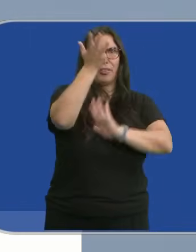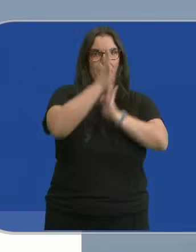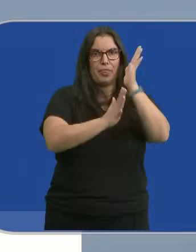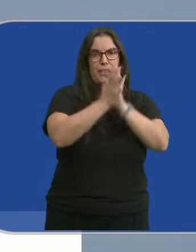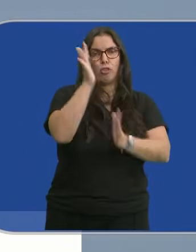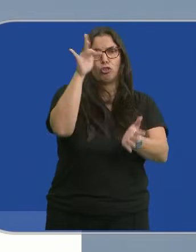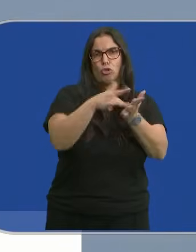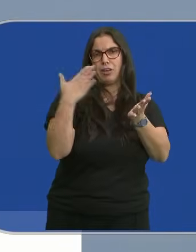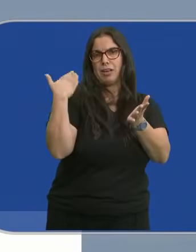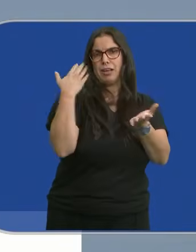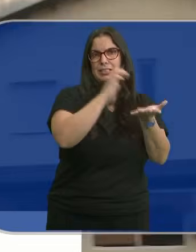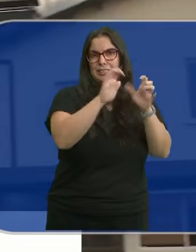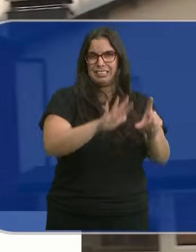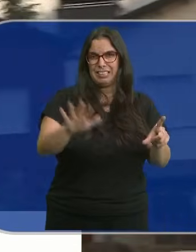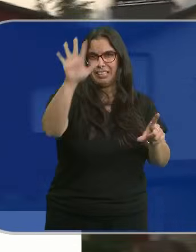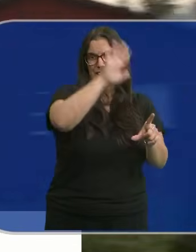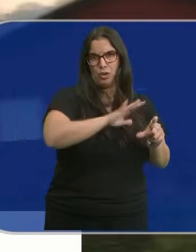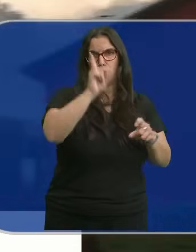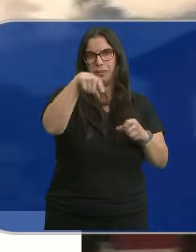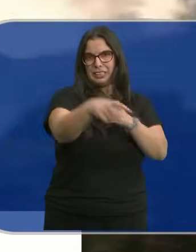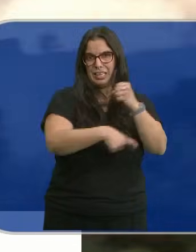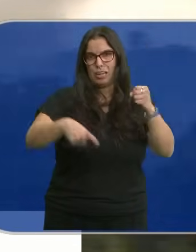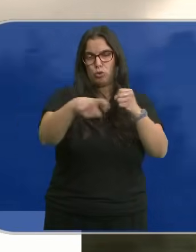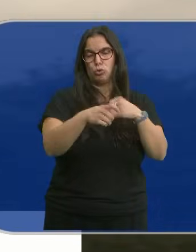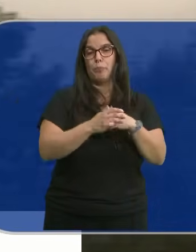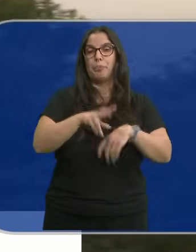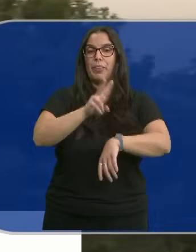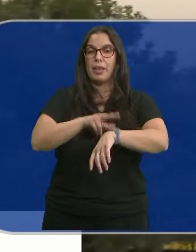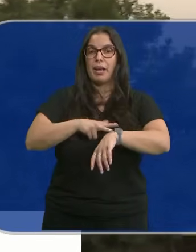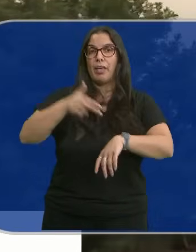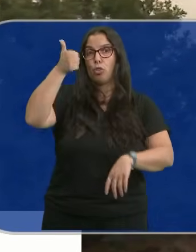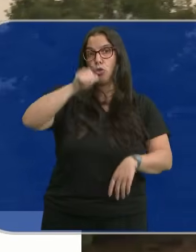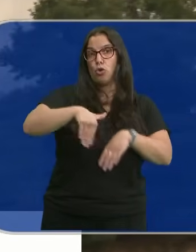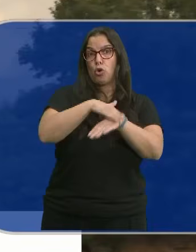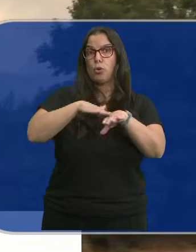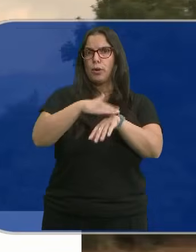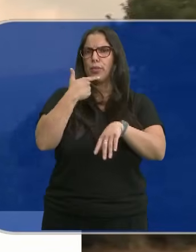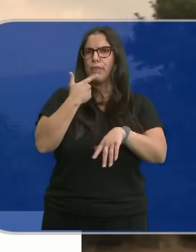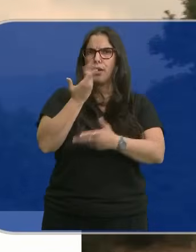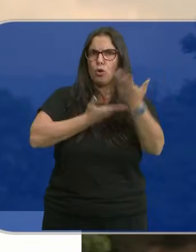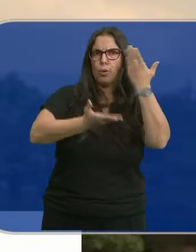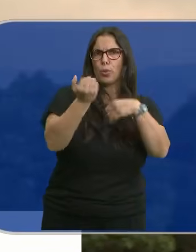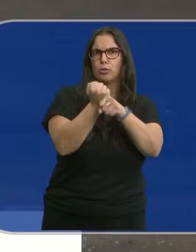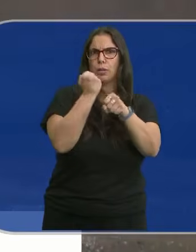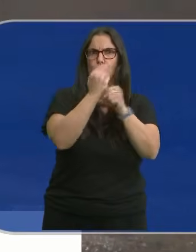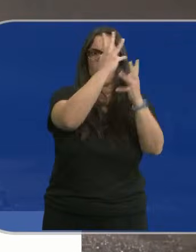los incendios padecidos por Castilla y León el pasado mes de agosto. El delegado del Gobierno ha señalado la buena colaboración y trabajo entre administraciones dentro